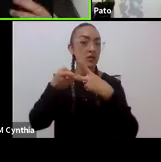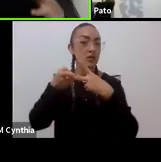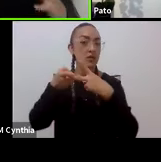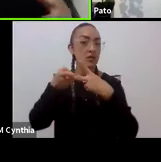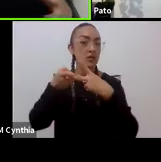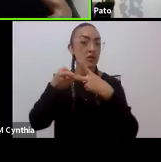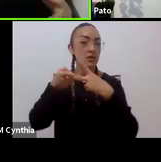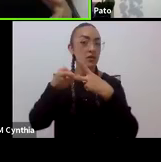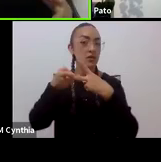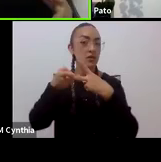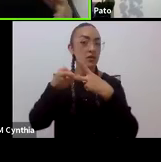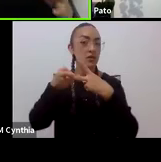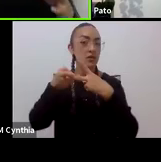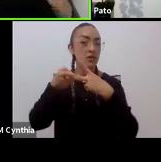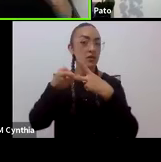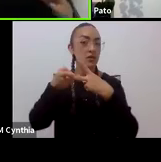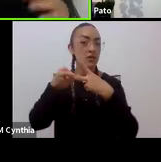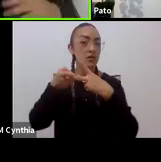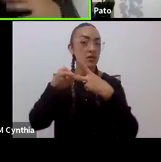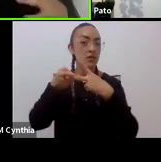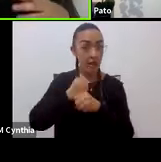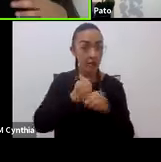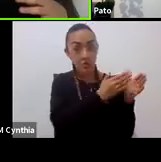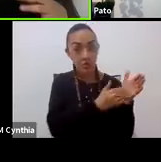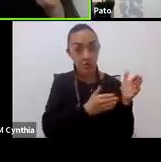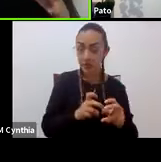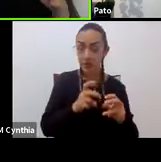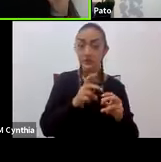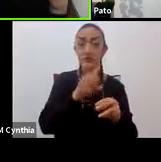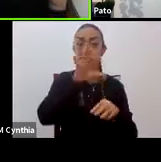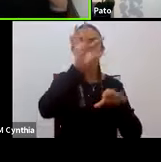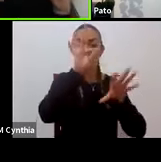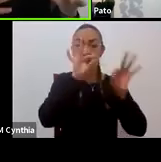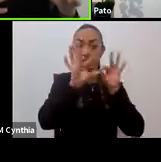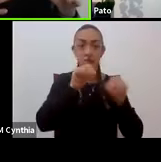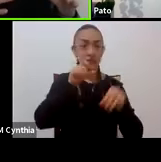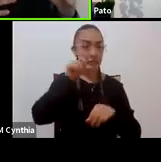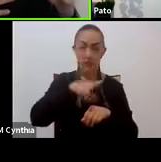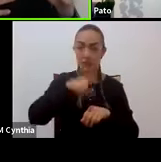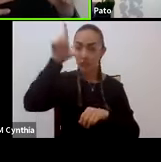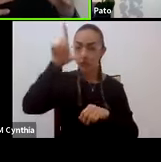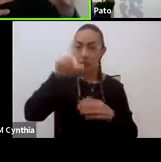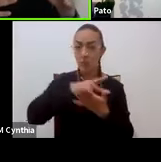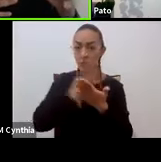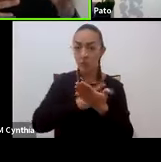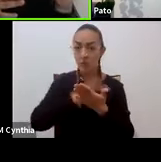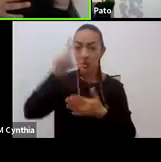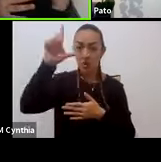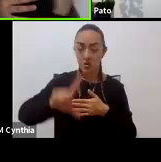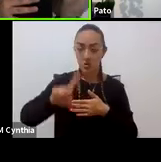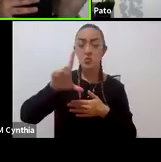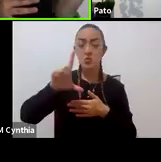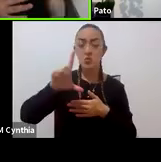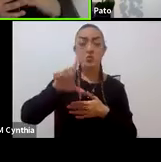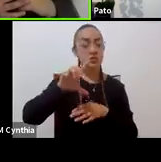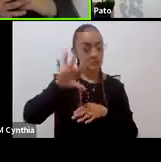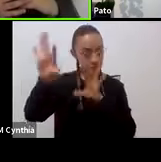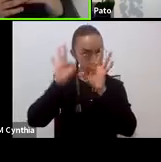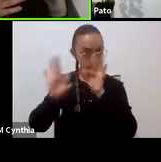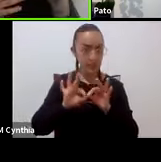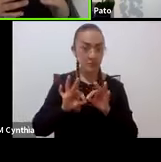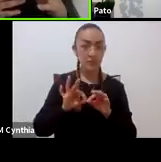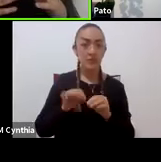a retomar estos cuentos que estamos utilizando el lunes, que van desde pequeños extractos que sacamos del libro Salvaje de